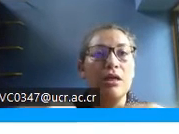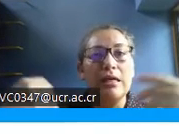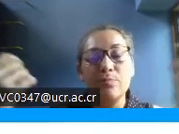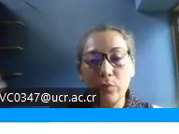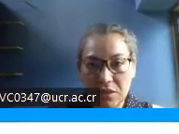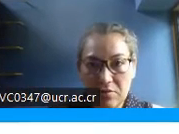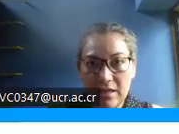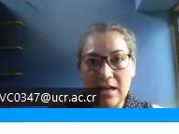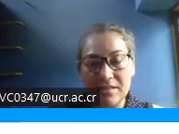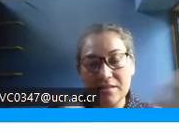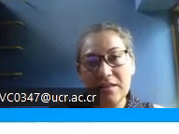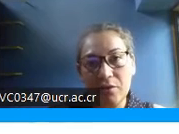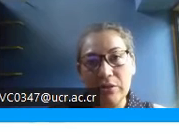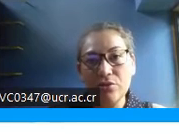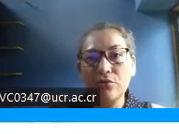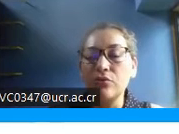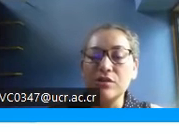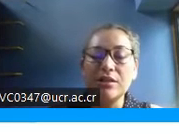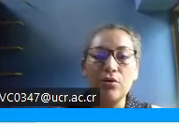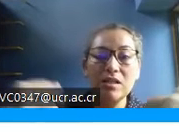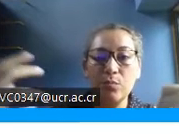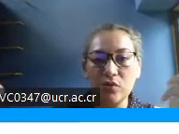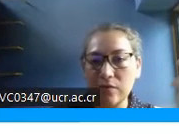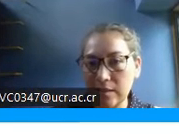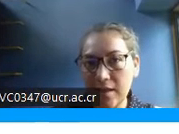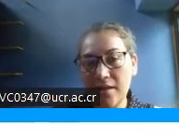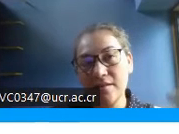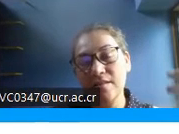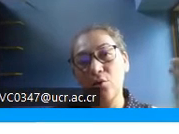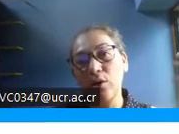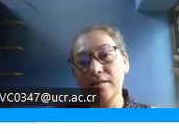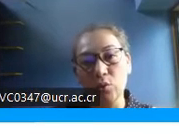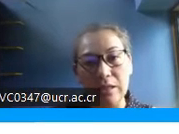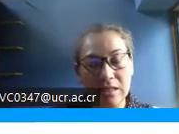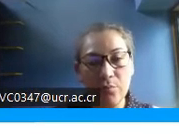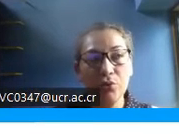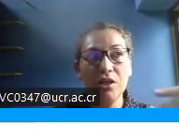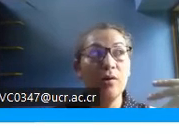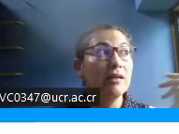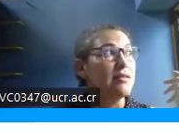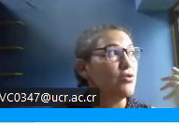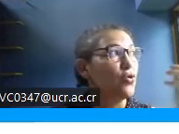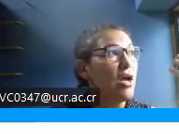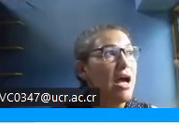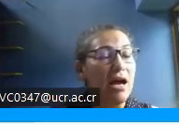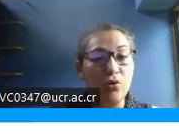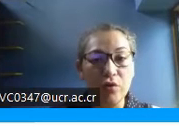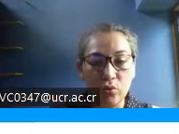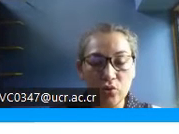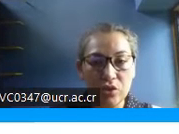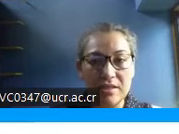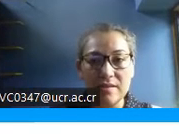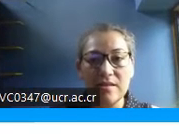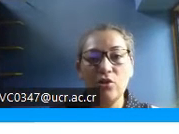contexto. Es posible hacer esta grabación, o sea, tengo las posibilidades, tengo el acceso al equipo, tengo el acceso a